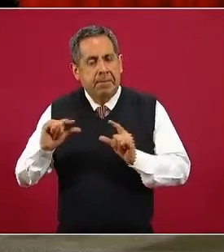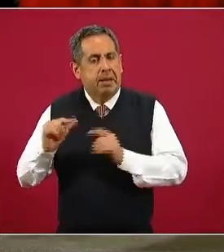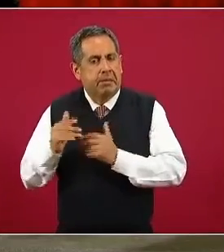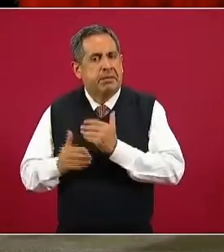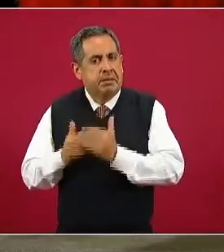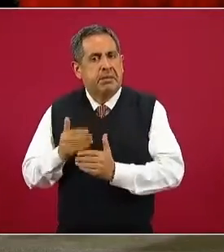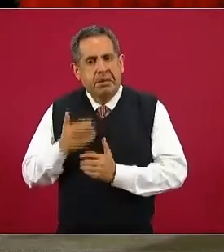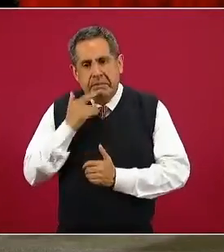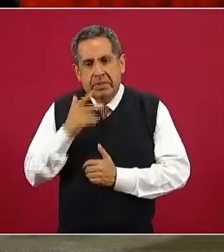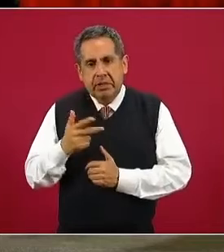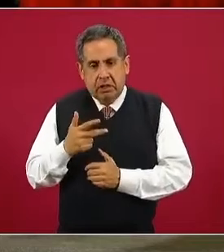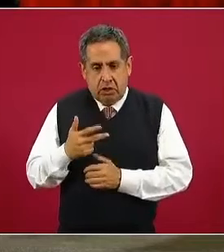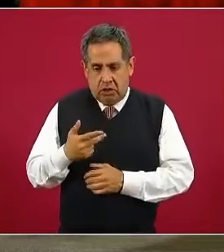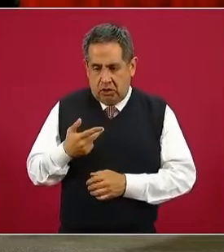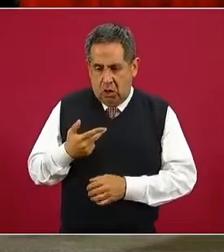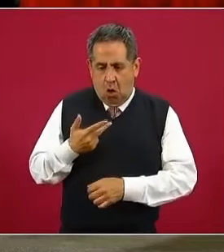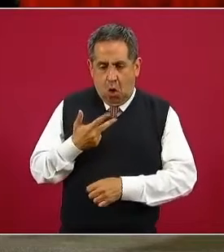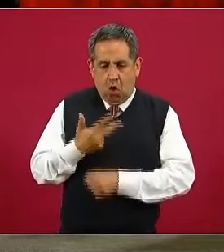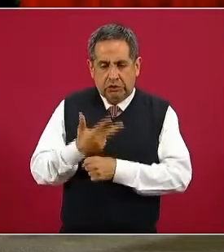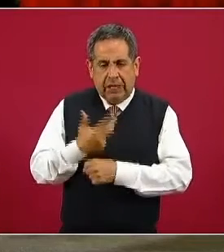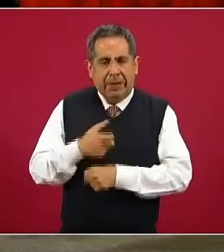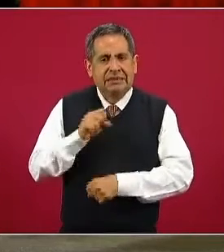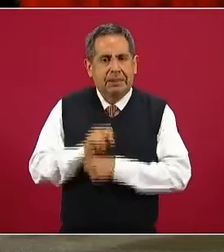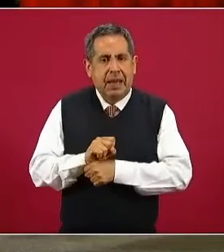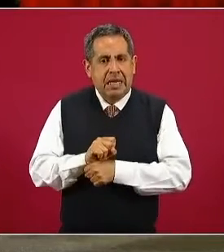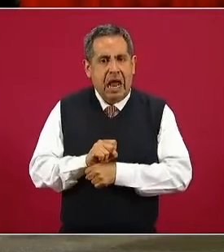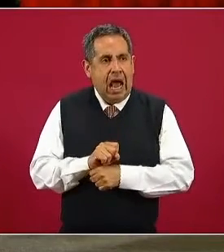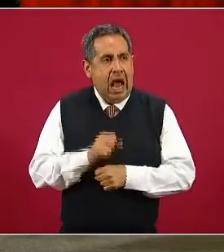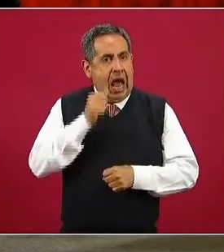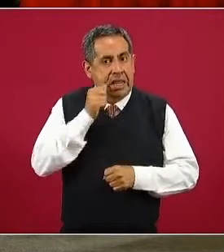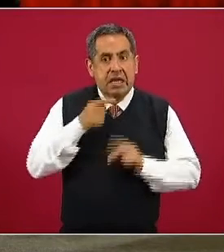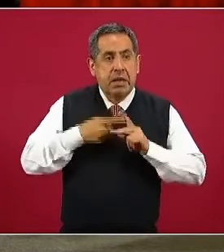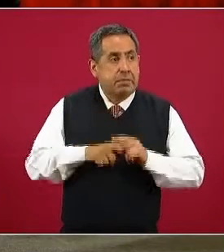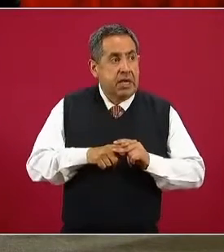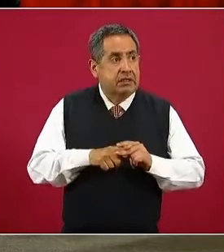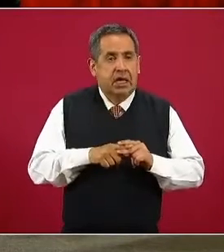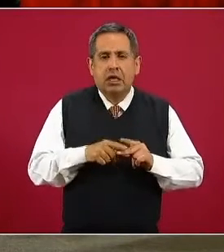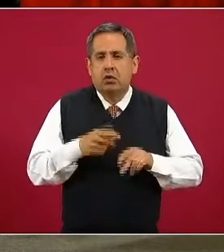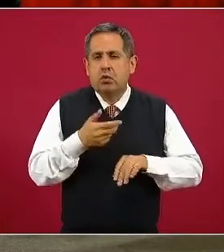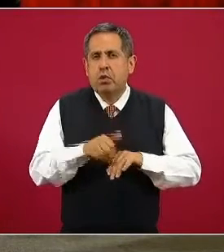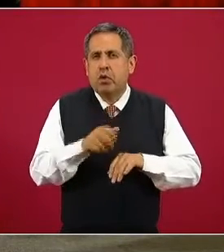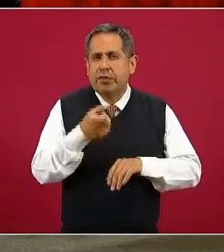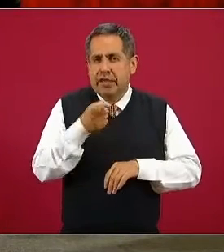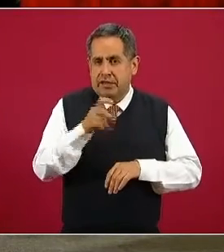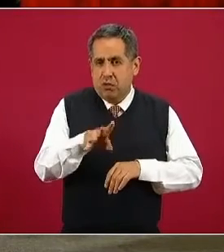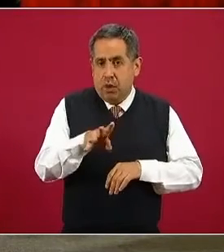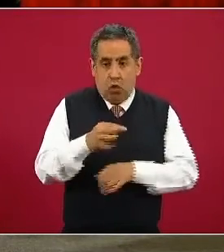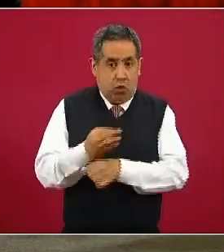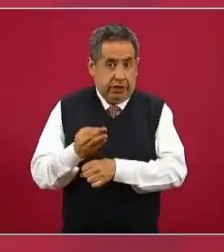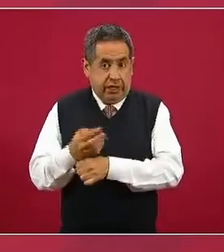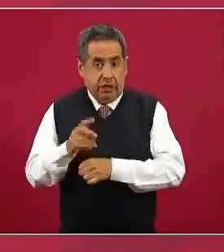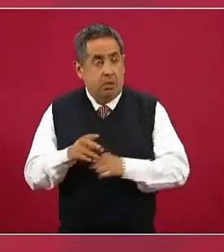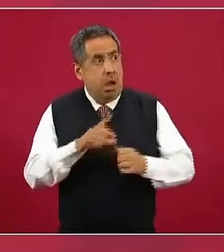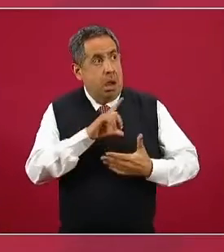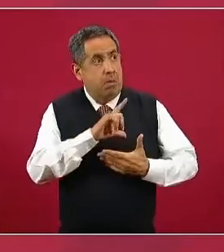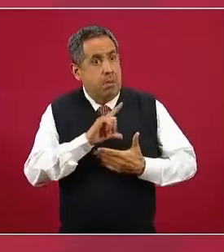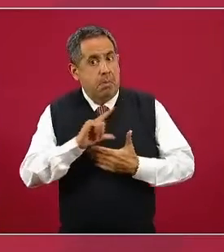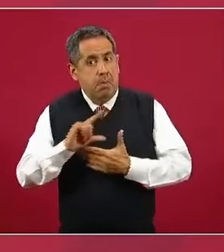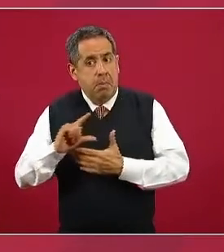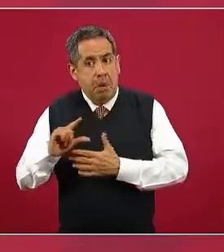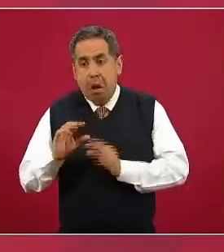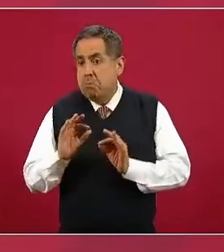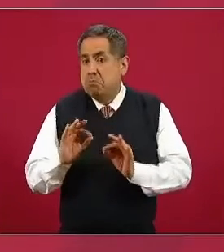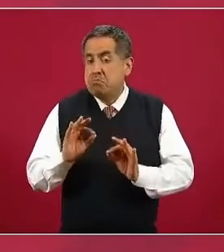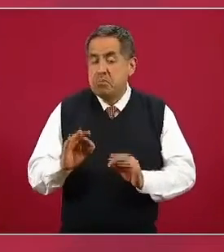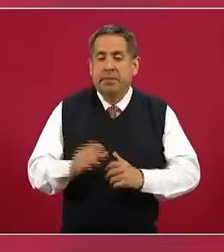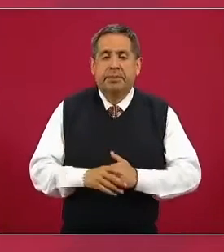La octava semana se sumó ayer, cuando abrimos la semana 39 en la que estamos en este momento.